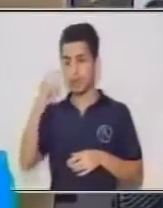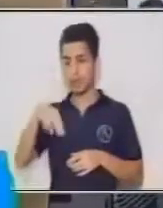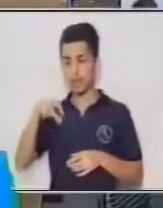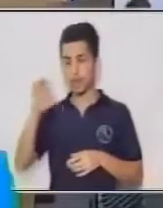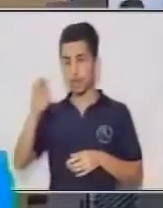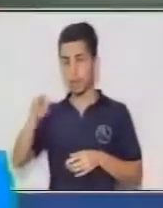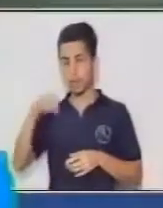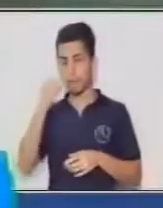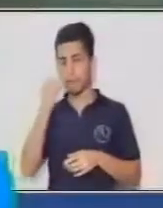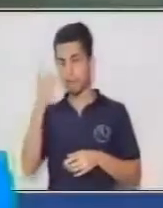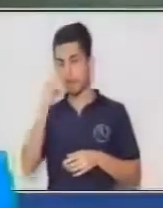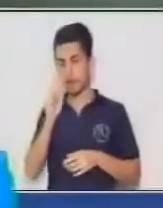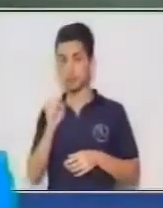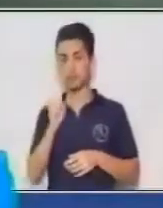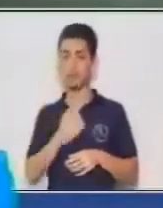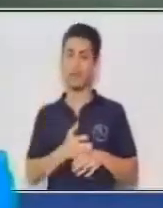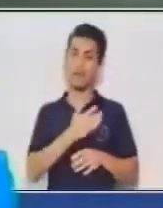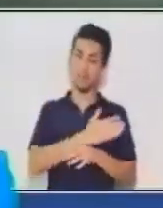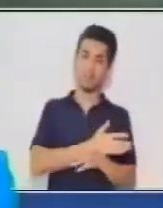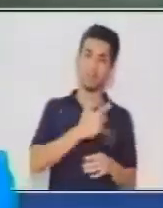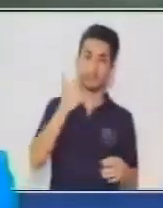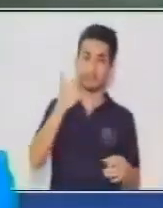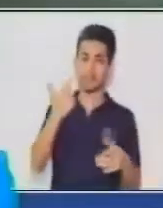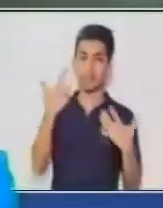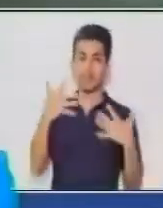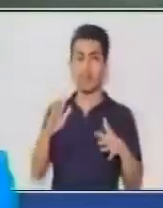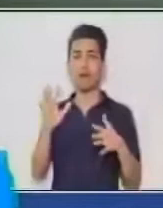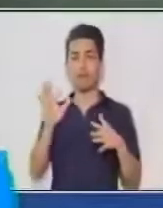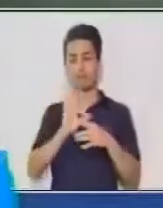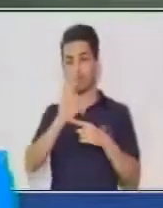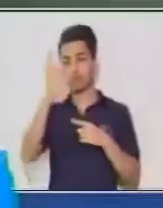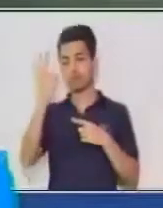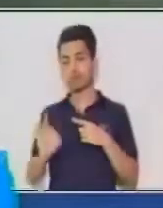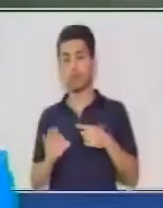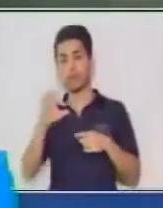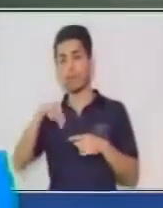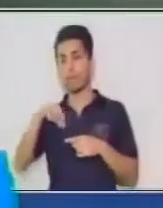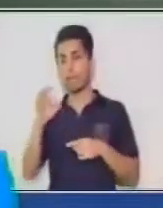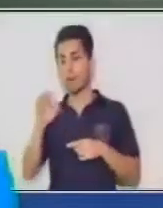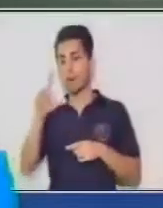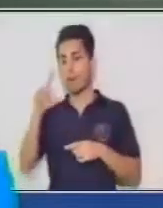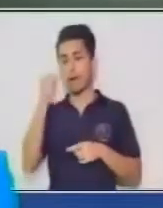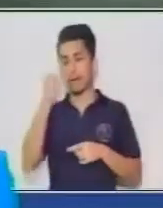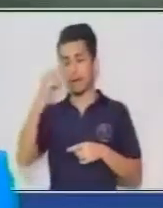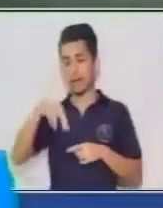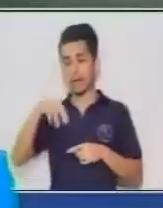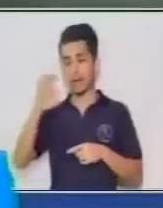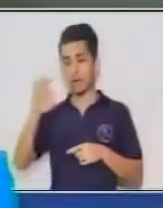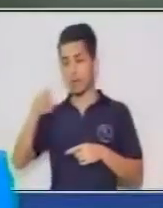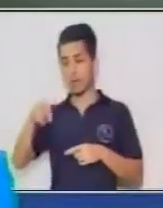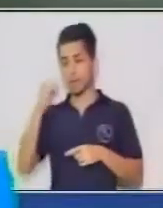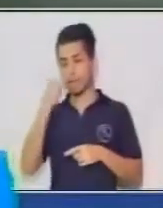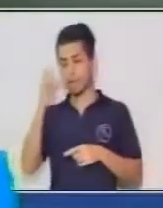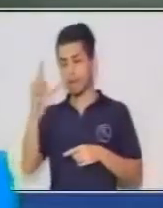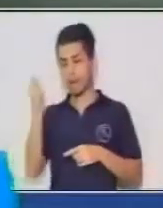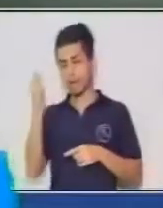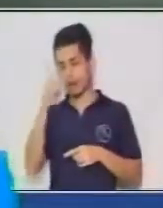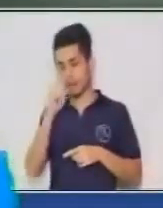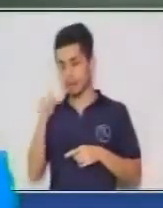vimos funciones polinómicas que están definidas por términos